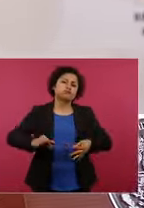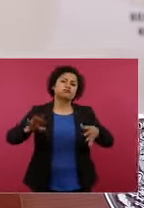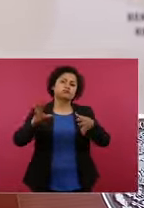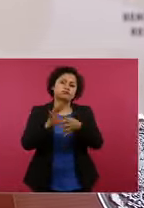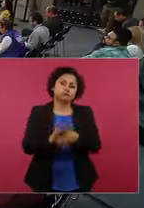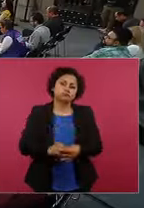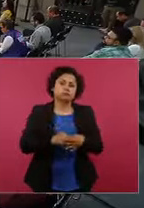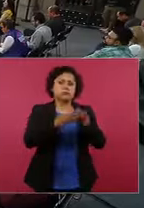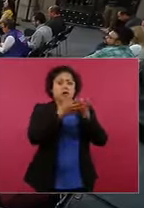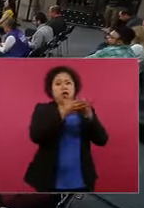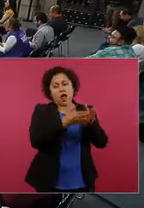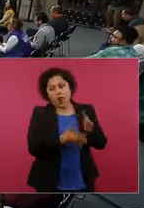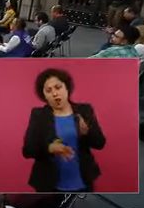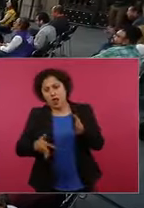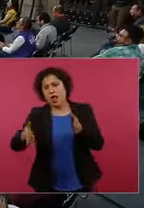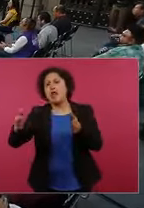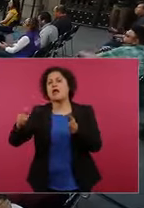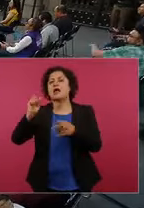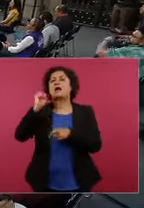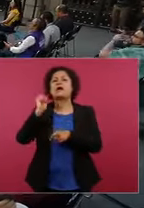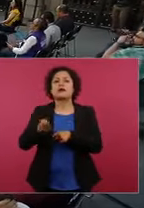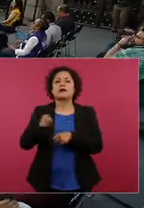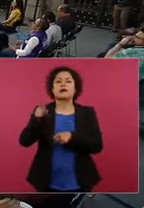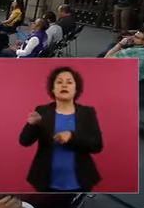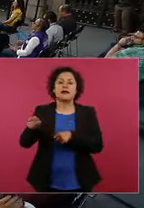al no ejercicio de la acción penal,